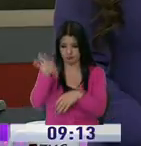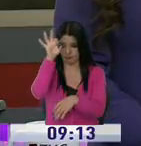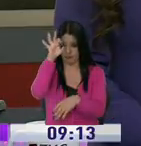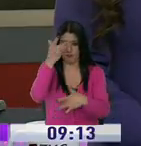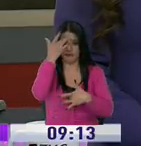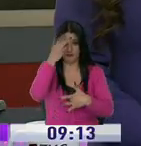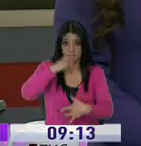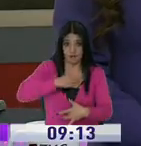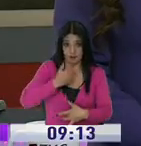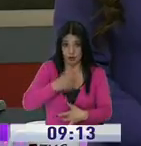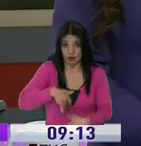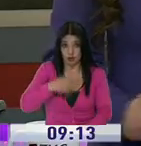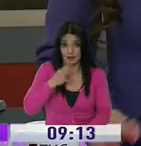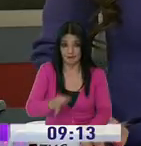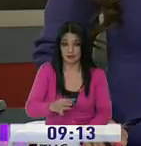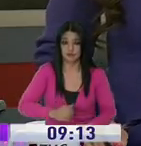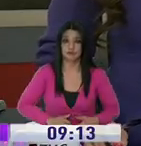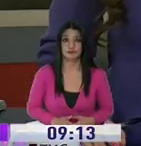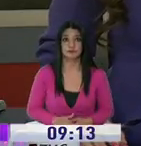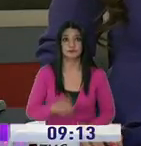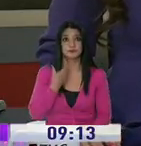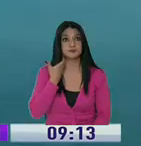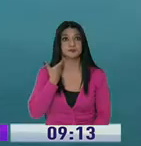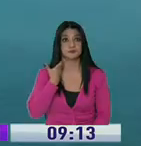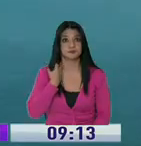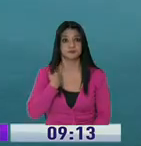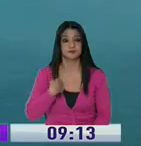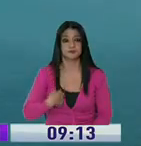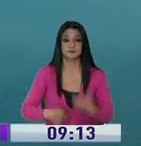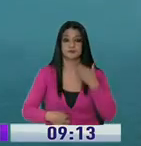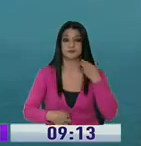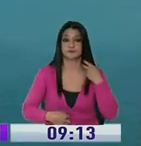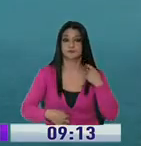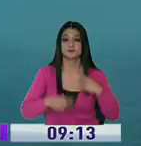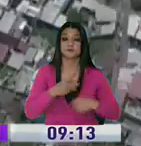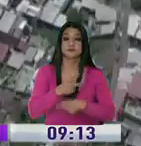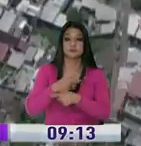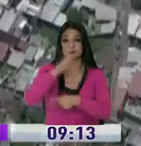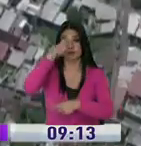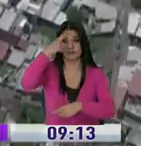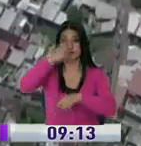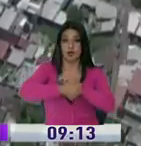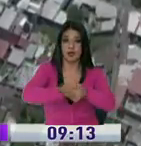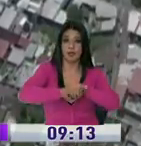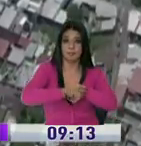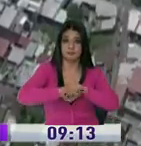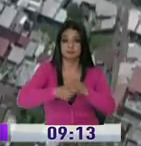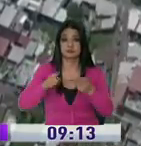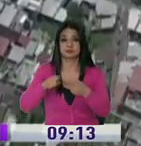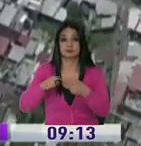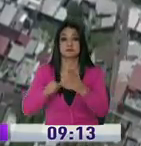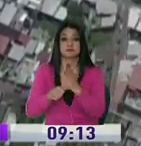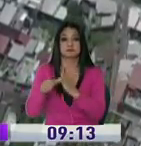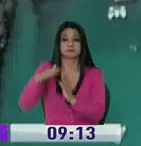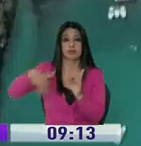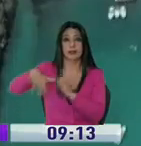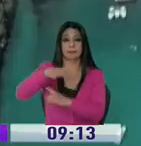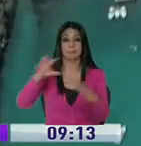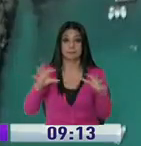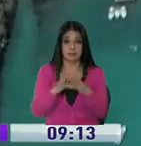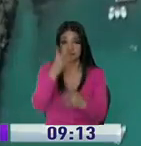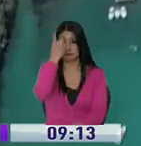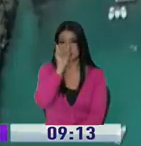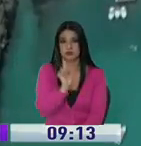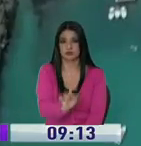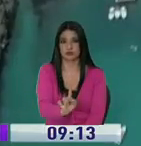estar contagiado del COVID-19. El Consejo de Gobierno de Galápagos, en conjunto con el Ministerio de Ambiente, determinaron la restricción